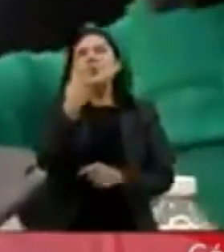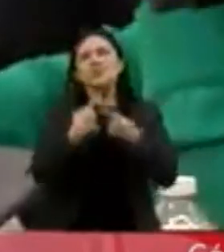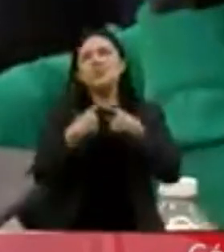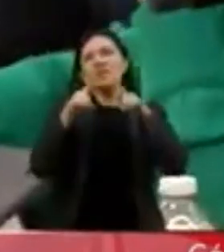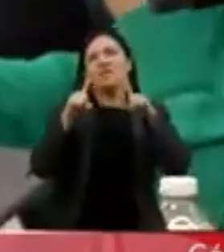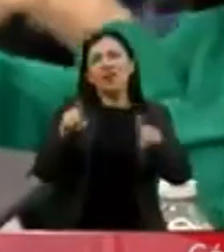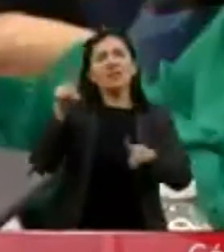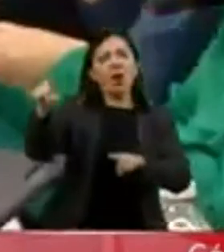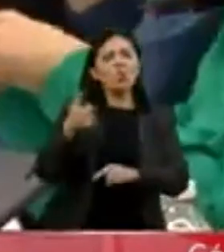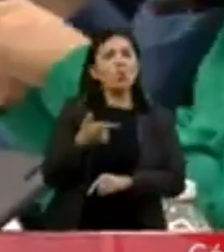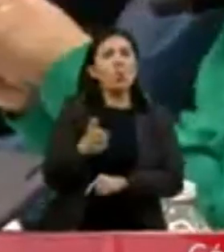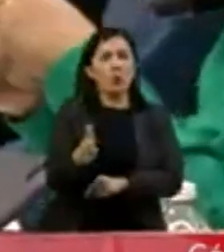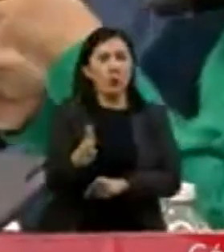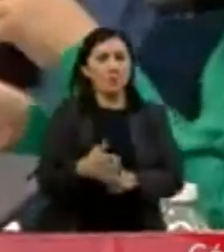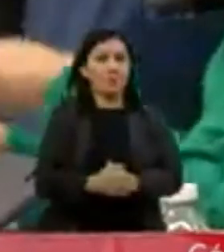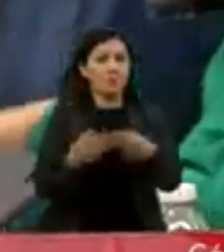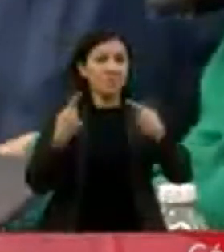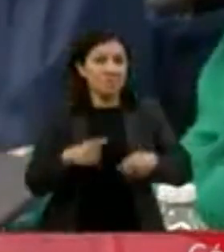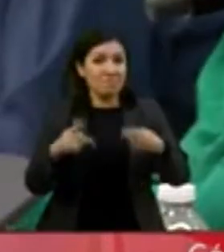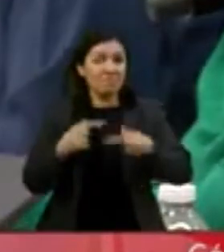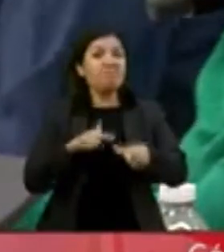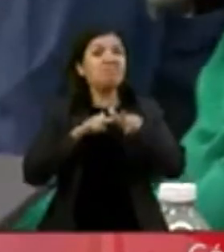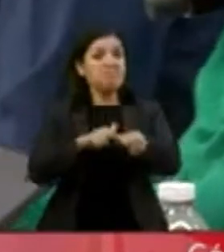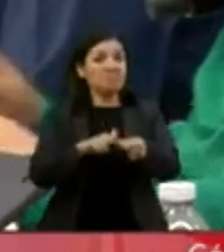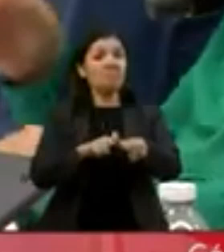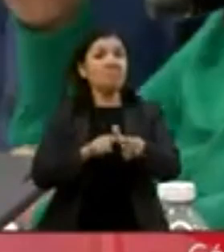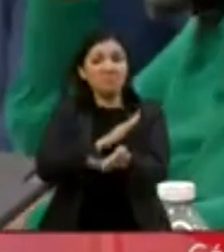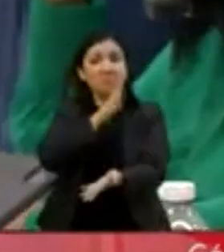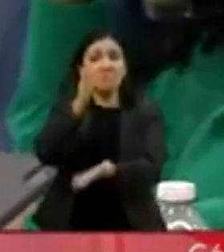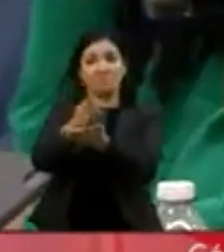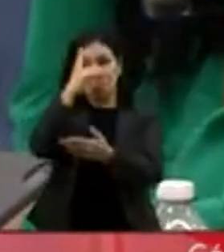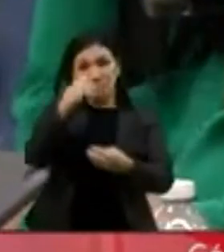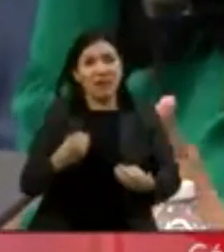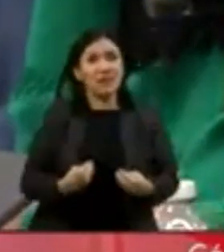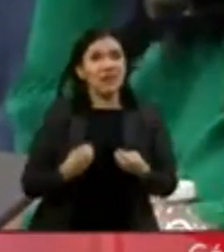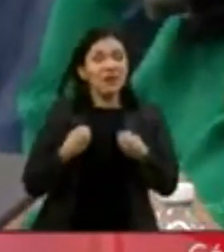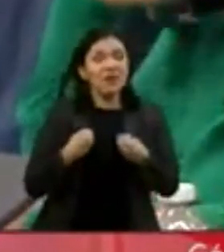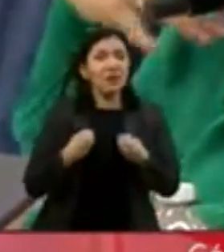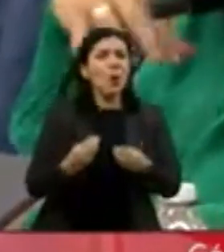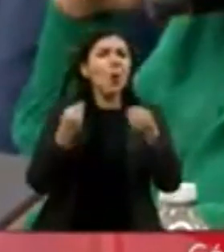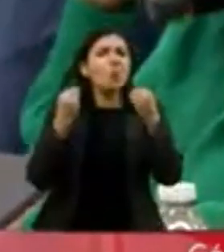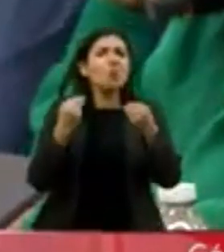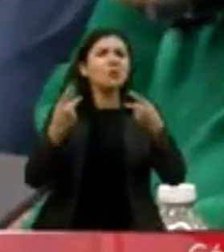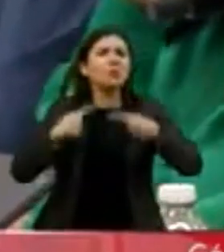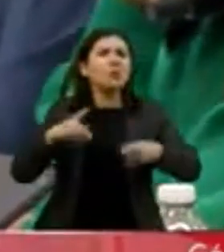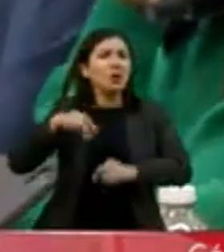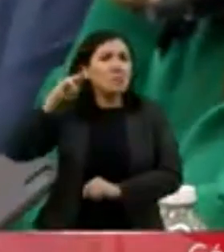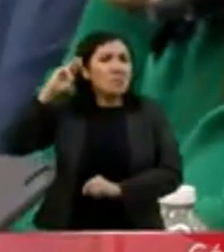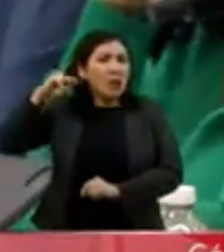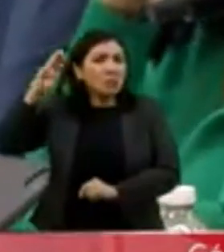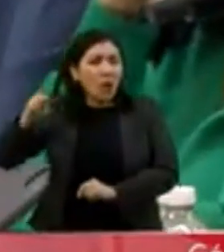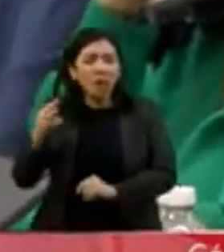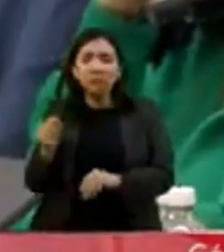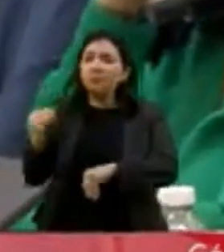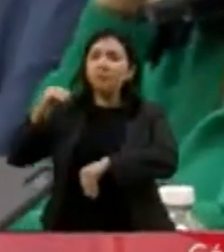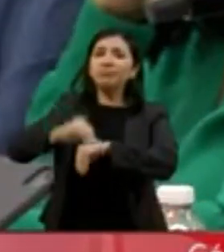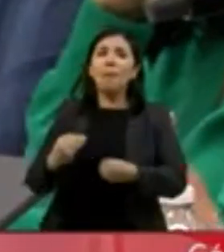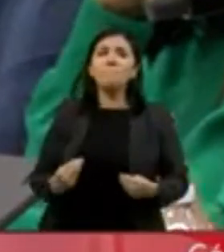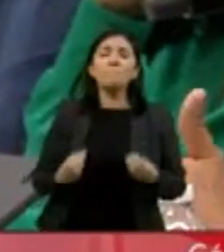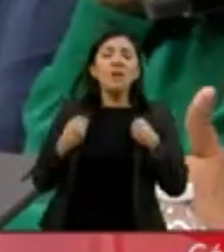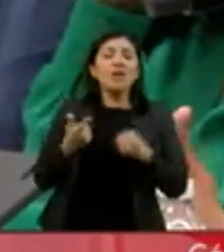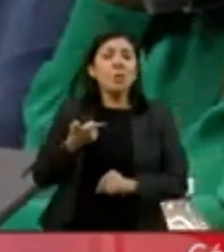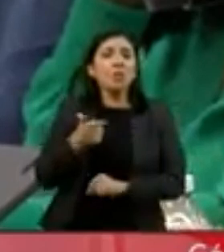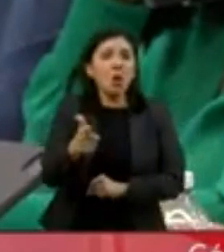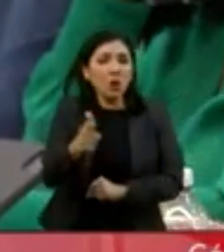en Guanajuato la gente sigue yendo a vivir muchísimos michoacanos se van a vivir a Guanajuato